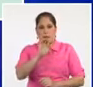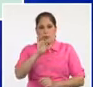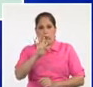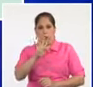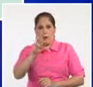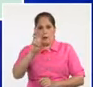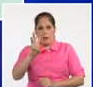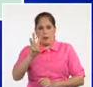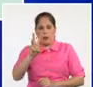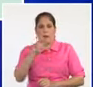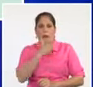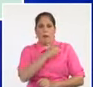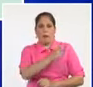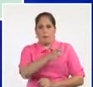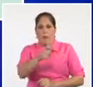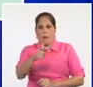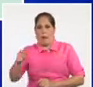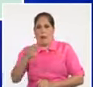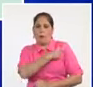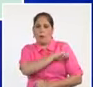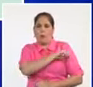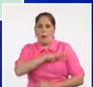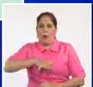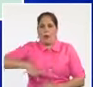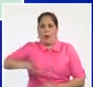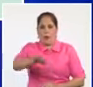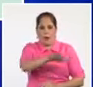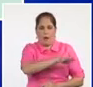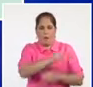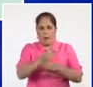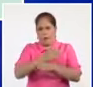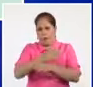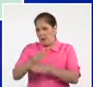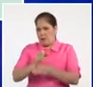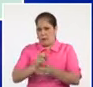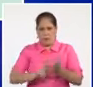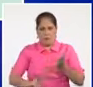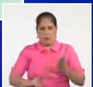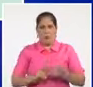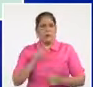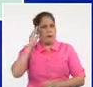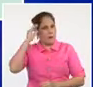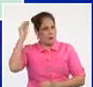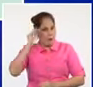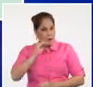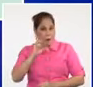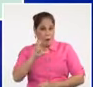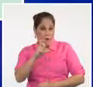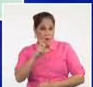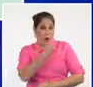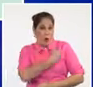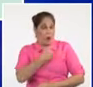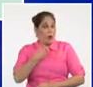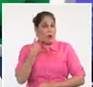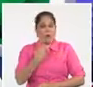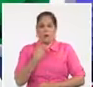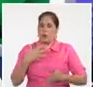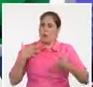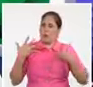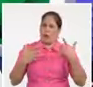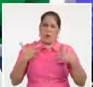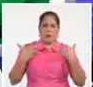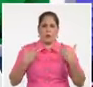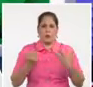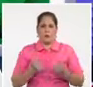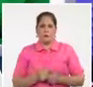5.988.743 dosis de los candidatos vacunales que todos conocemos y que nos alegramos de tenerlos. Hasta